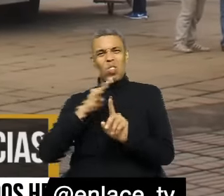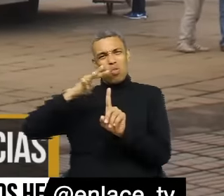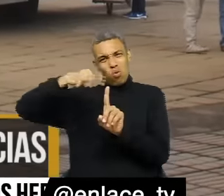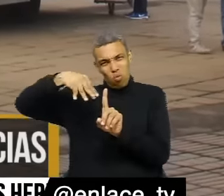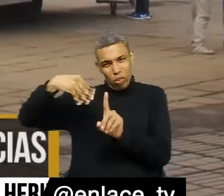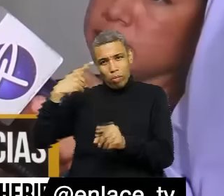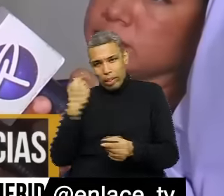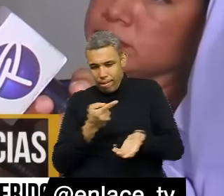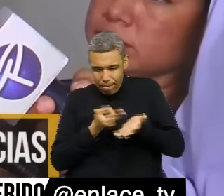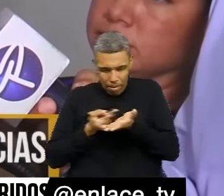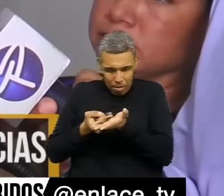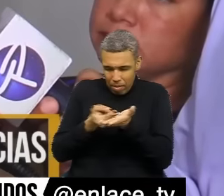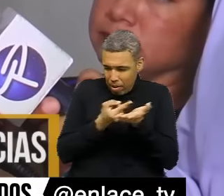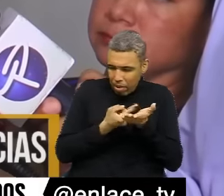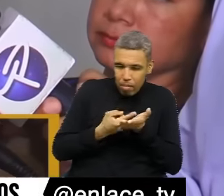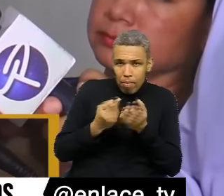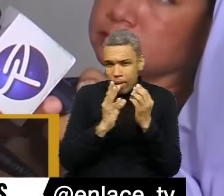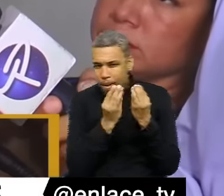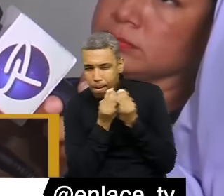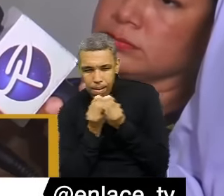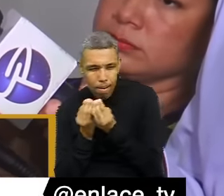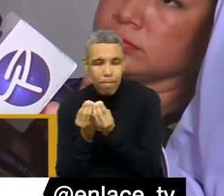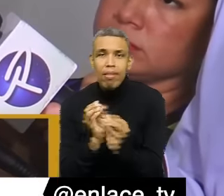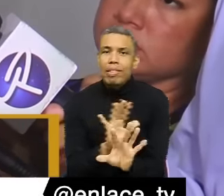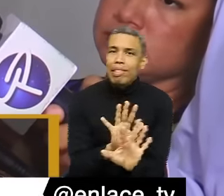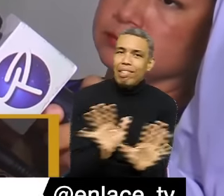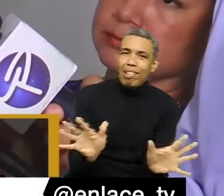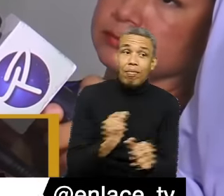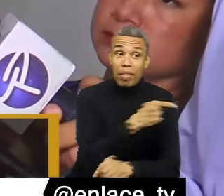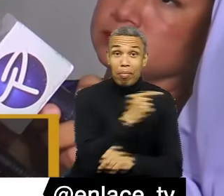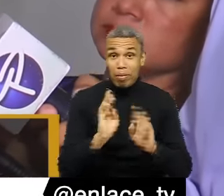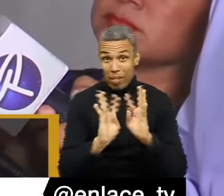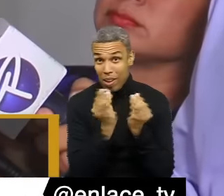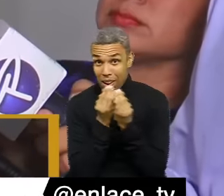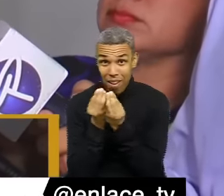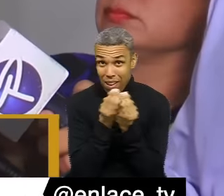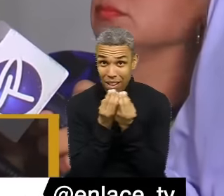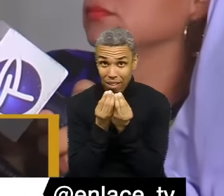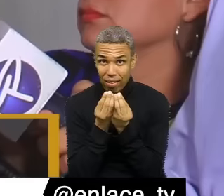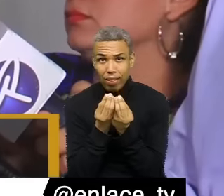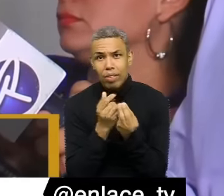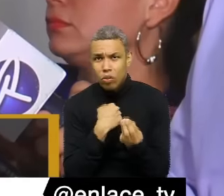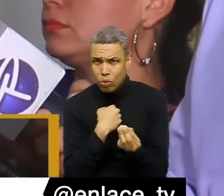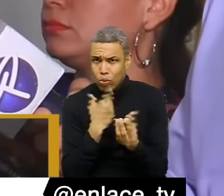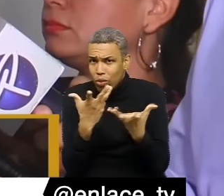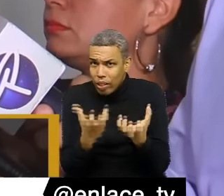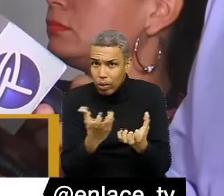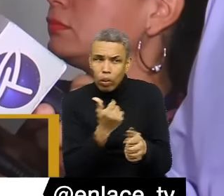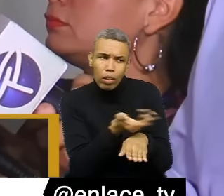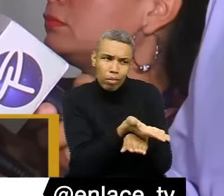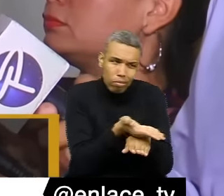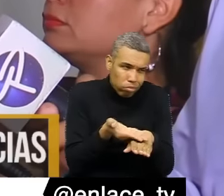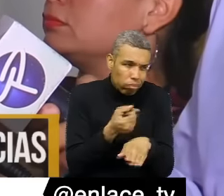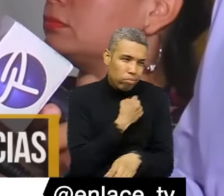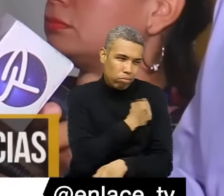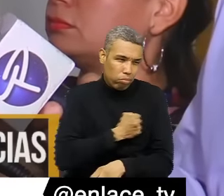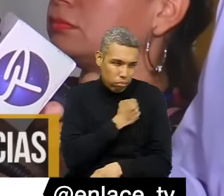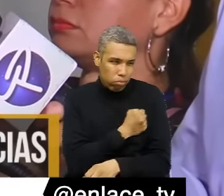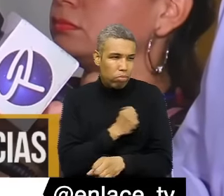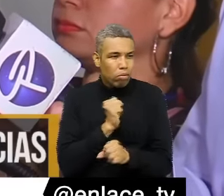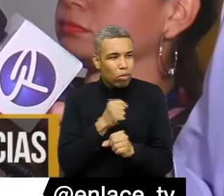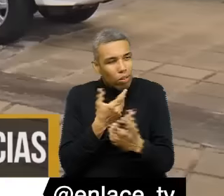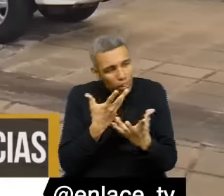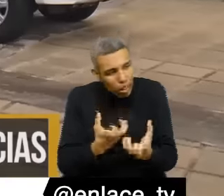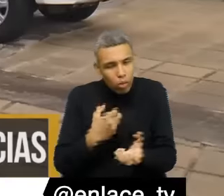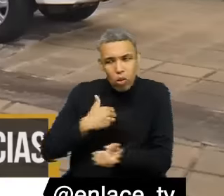este suministro. Lo que hicimos fue luchar para que el consejo entregara, autorizara la donación,